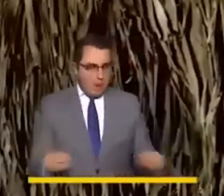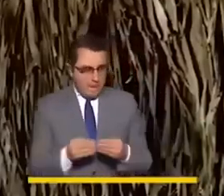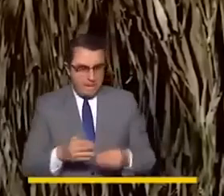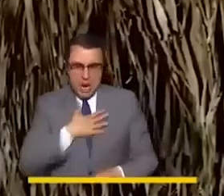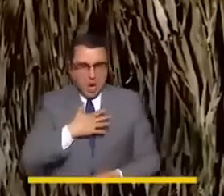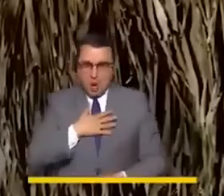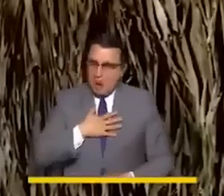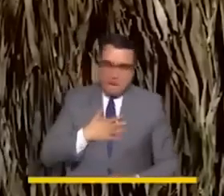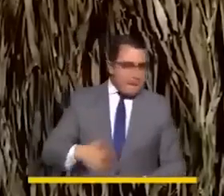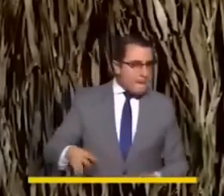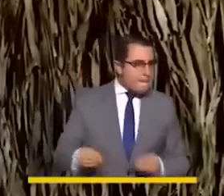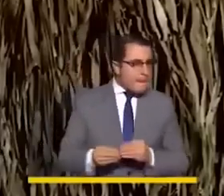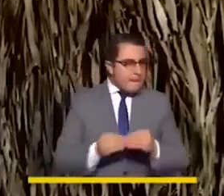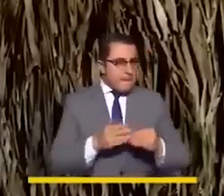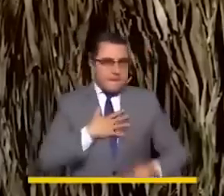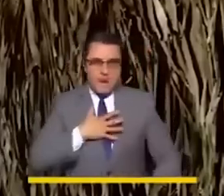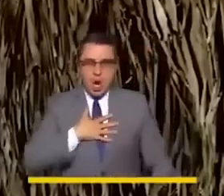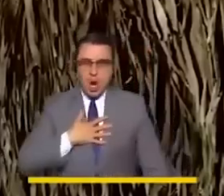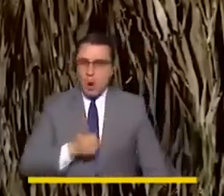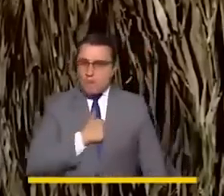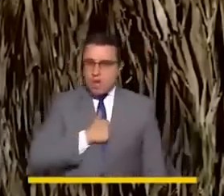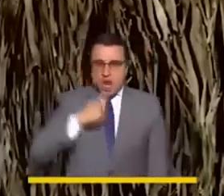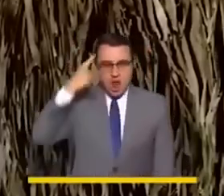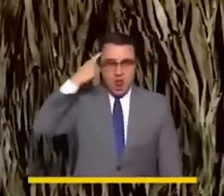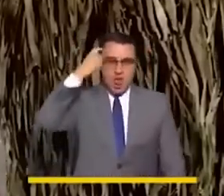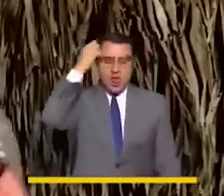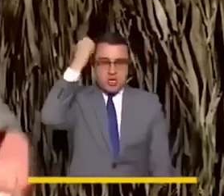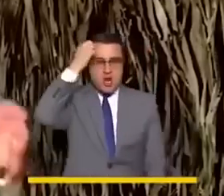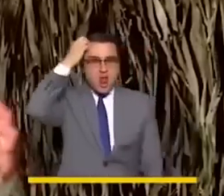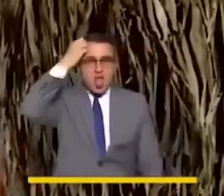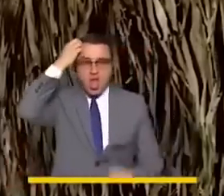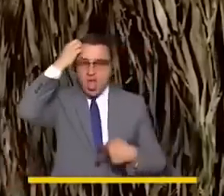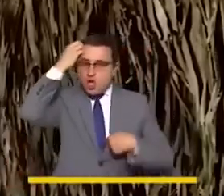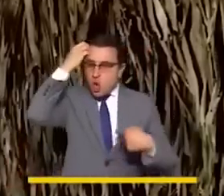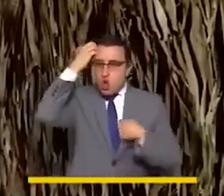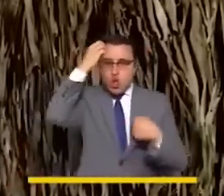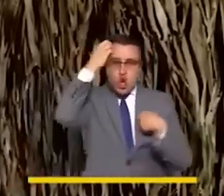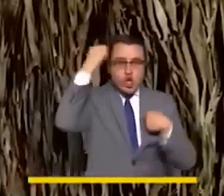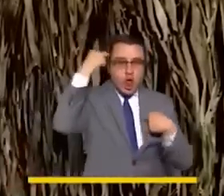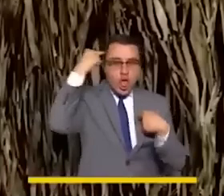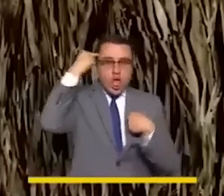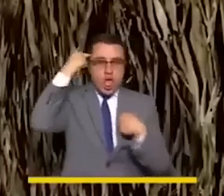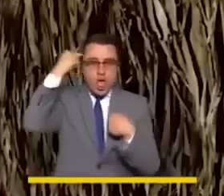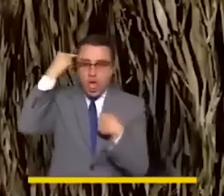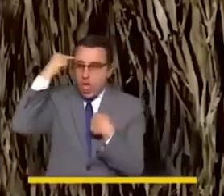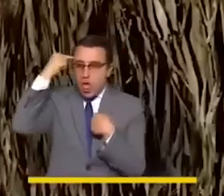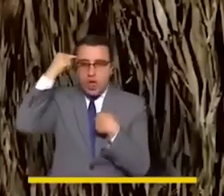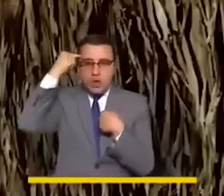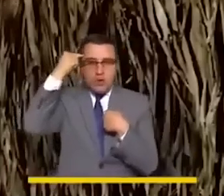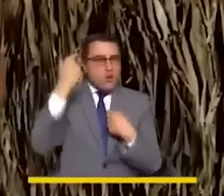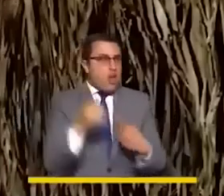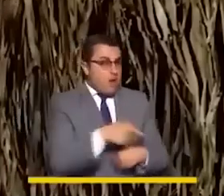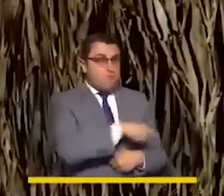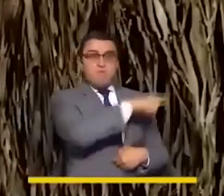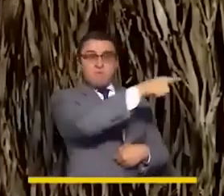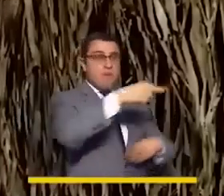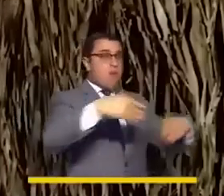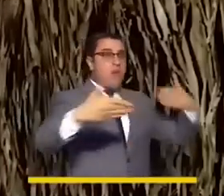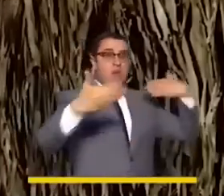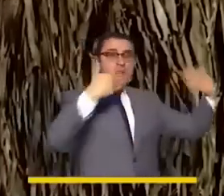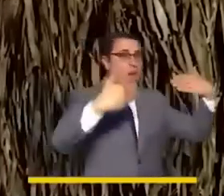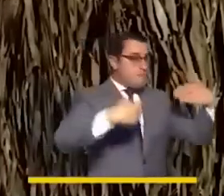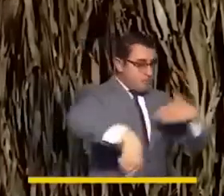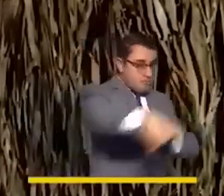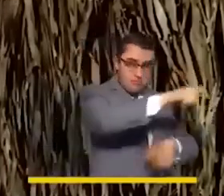Lo que impidió fue un enorme egoísmo social. ¿Cómo vamos a devolver esas tierras allá a